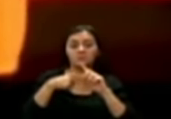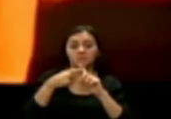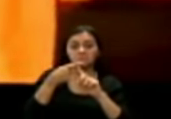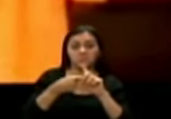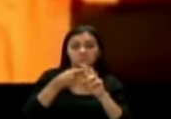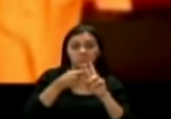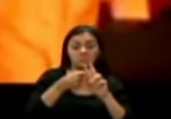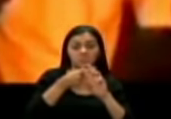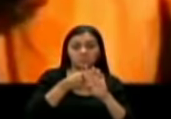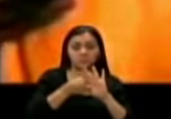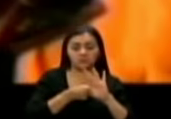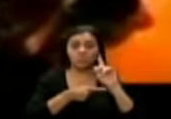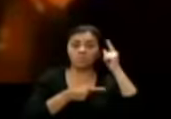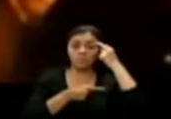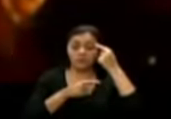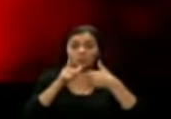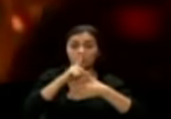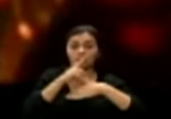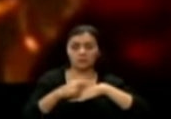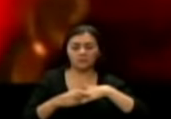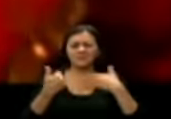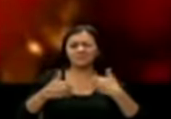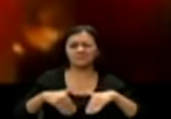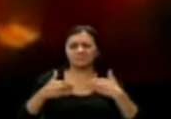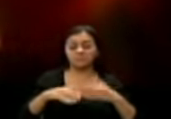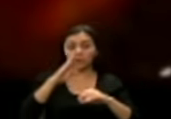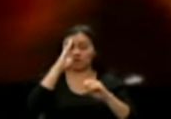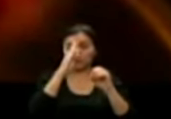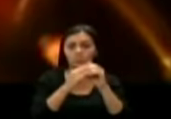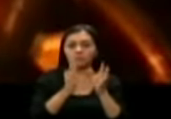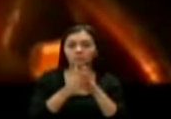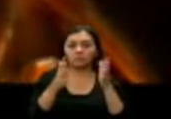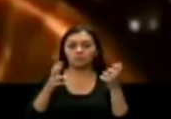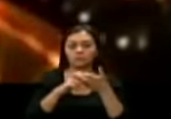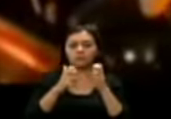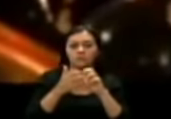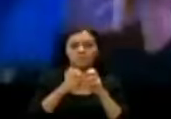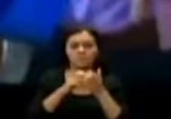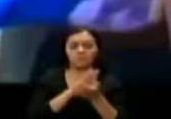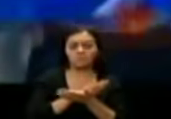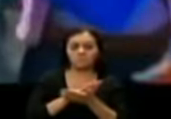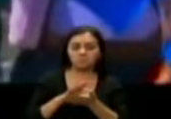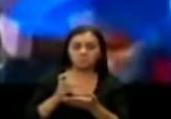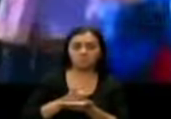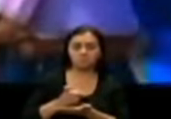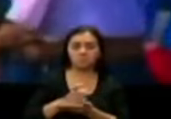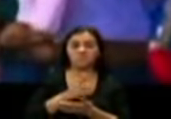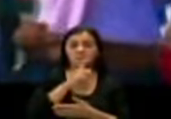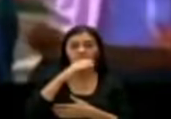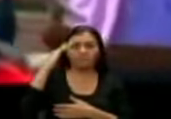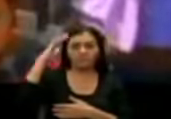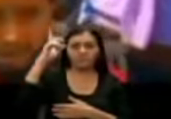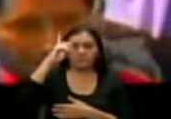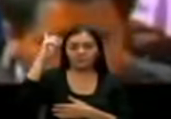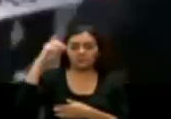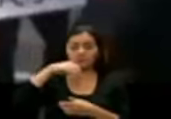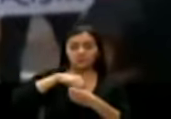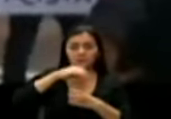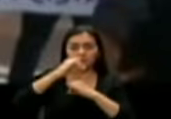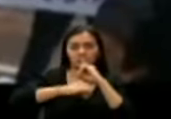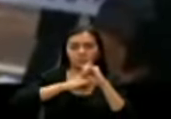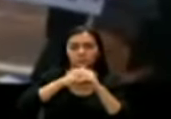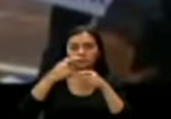meses, gobiernos latinoamericanos han sido objetivo de los denominados golpes blandos, promovidos por la derecha interna y